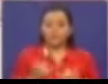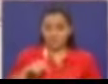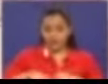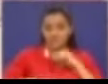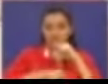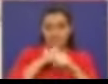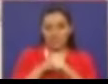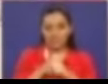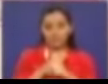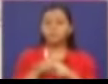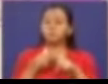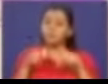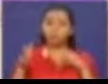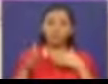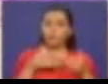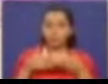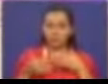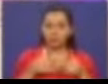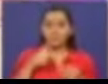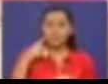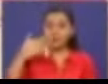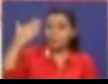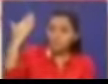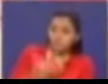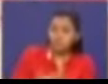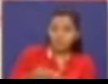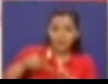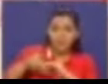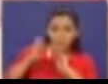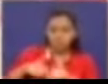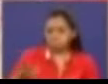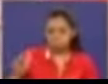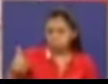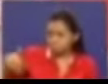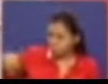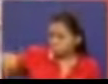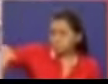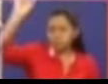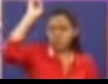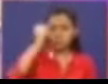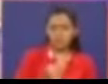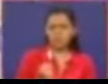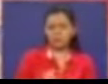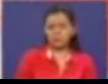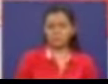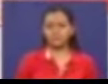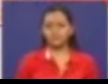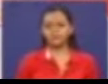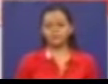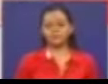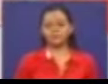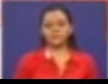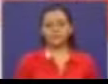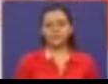año. Pese a eso, no se ha parado un solo proyecto estratégico, compañeros. Por ti.